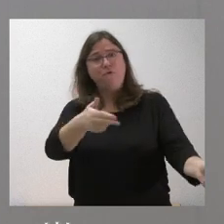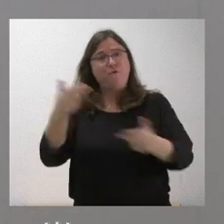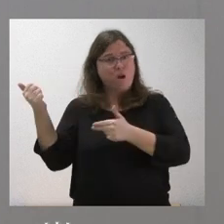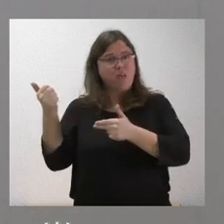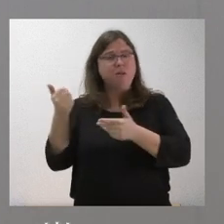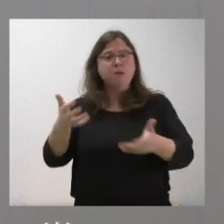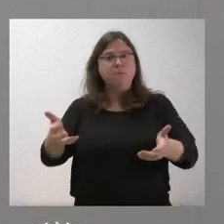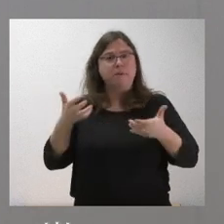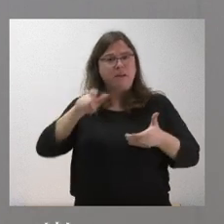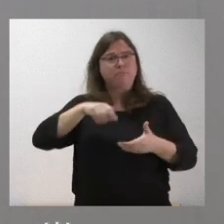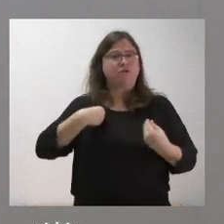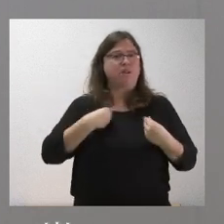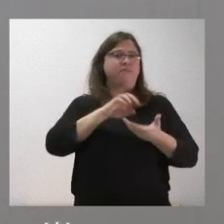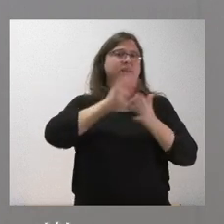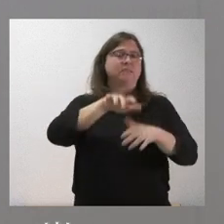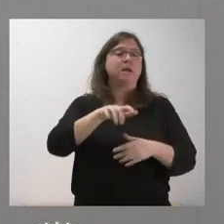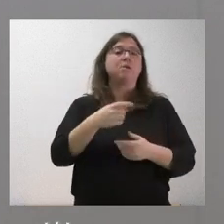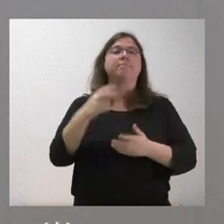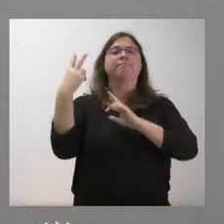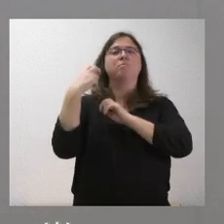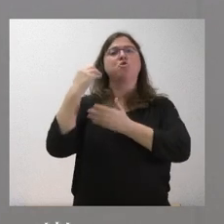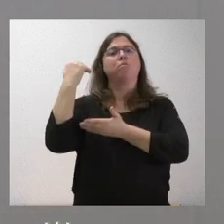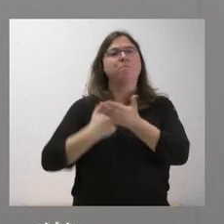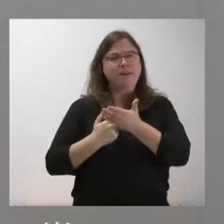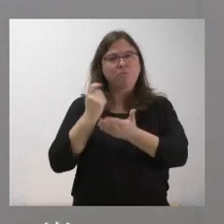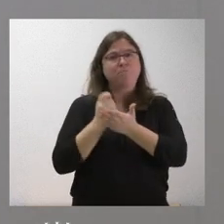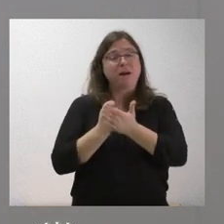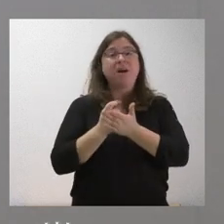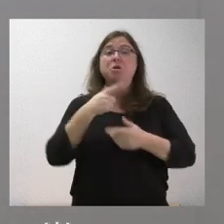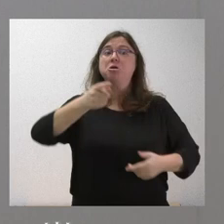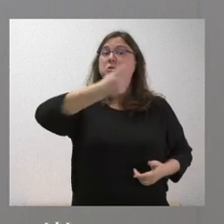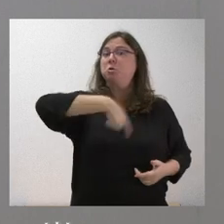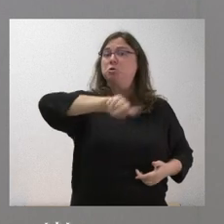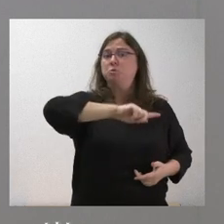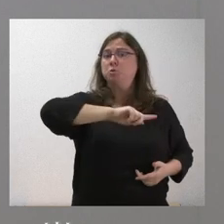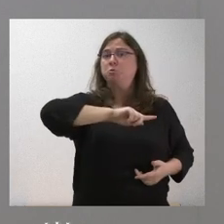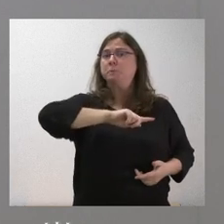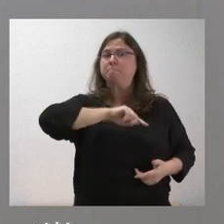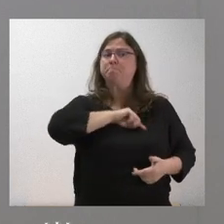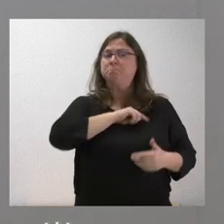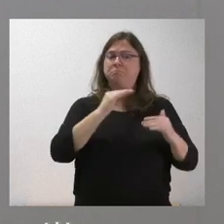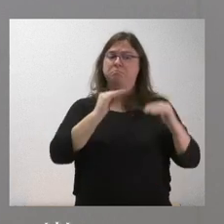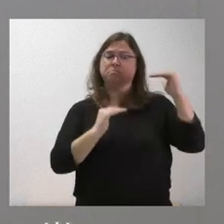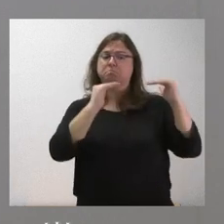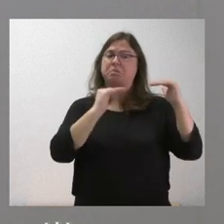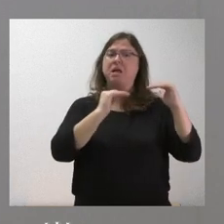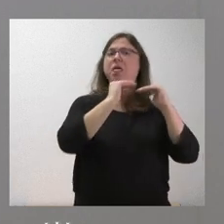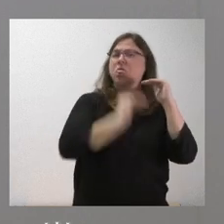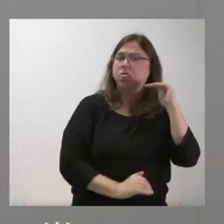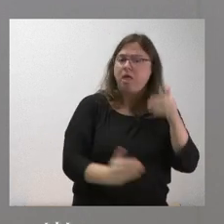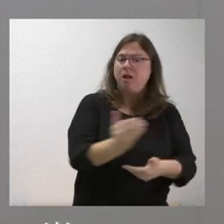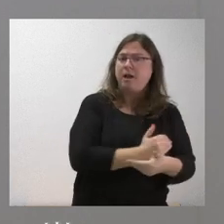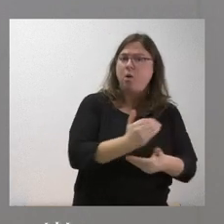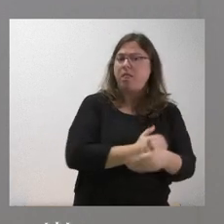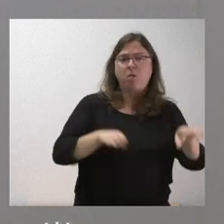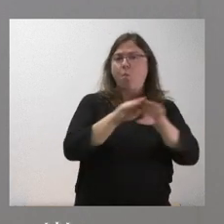de reducción de impuestos que hubieran tenido que pagar sin embargo nosotros no tuvimos en ese mismo importe una bajada de la recaudación